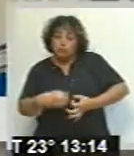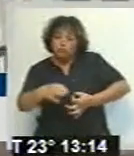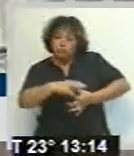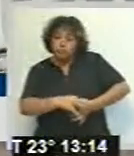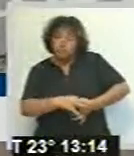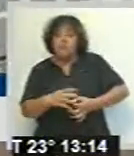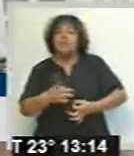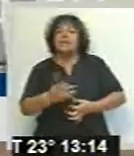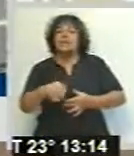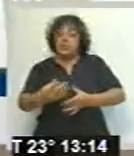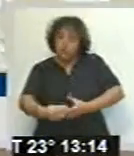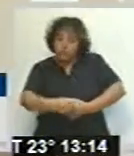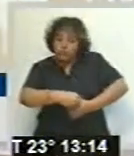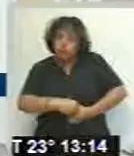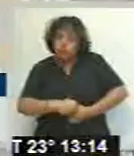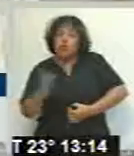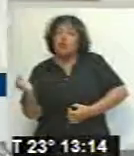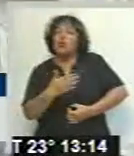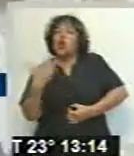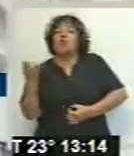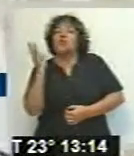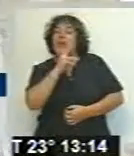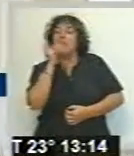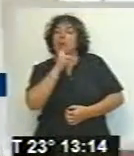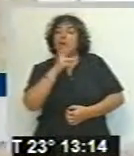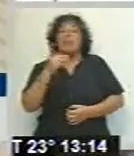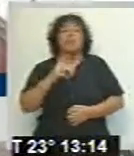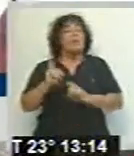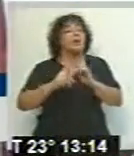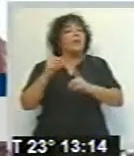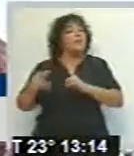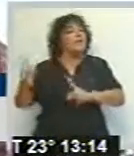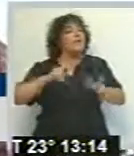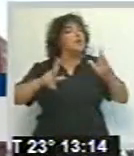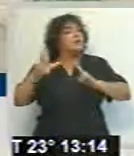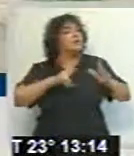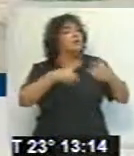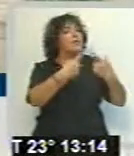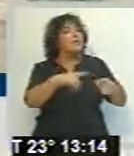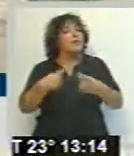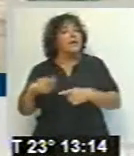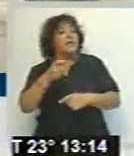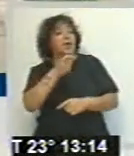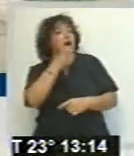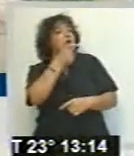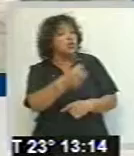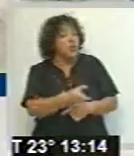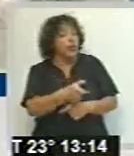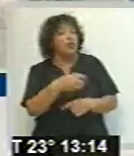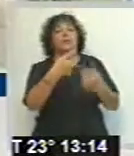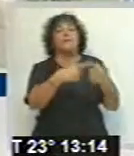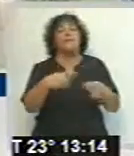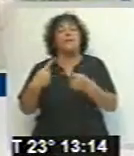sean implantados todos en la mujer, porque habíamos recibido distintas sugerencias de